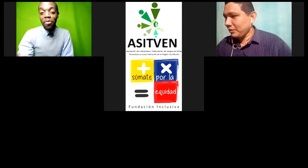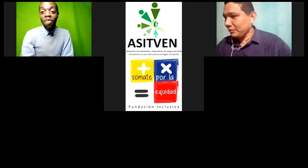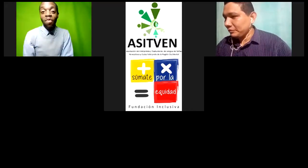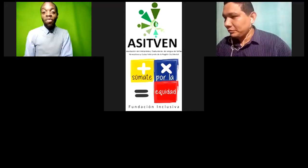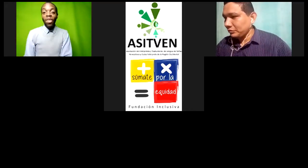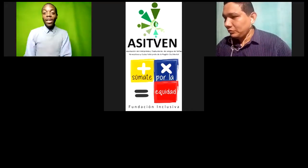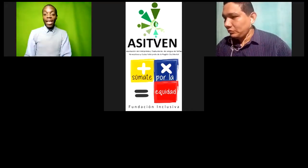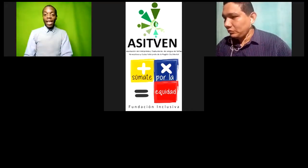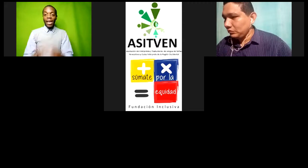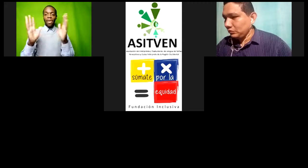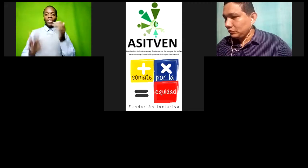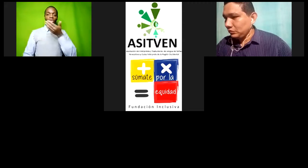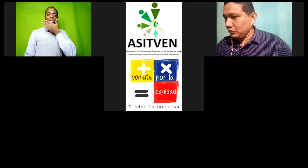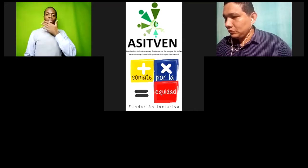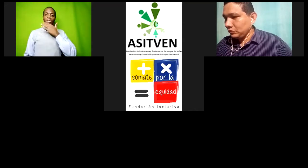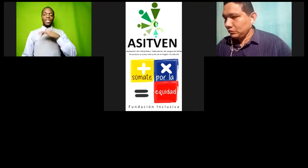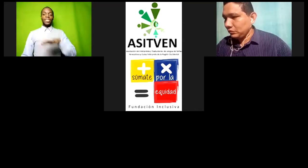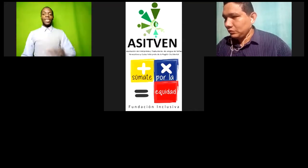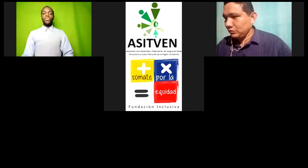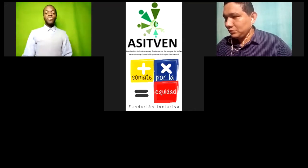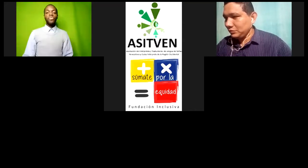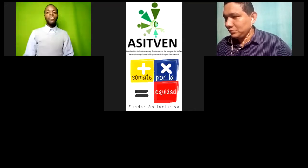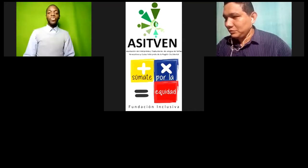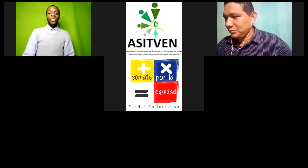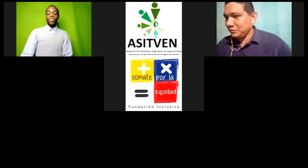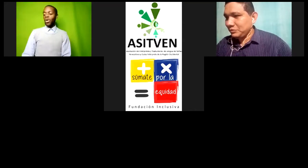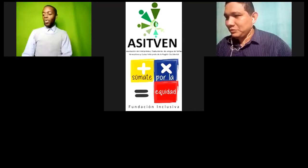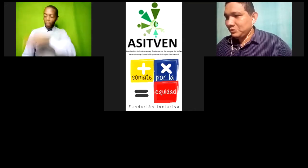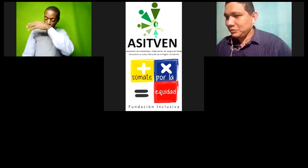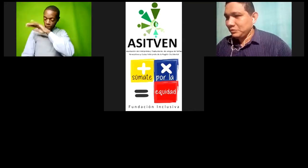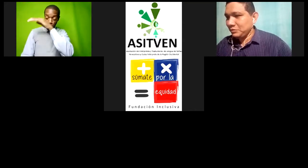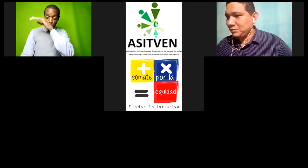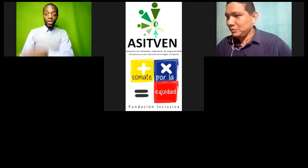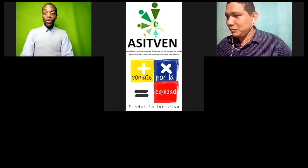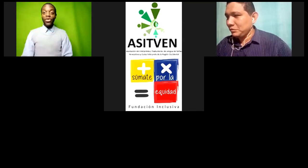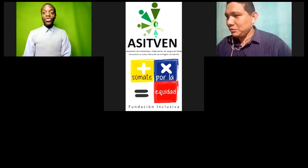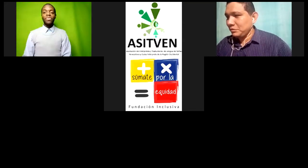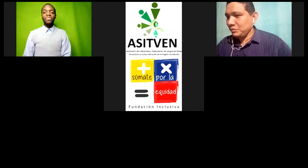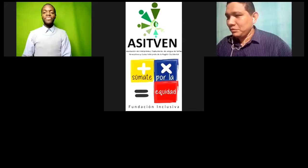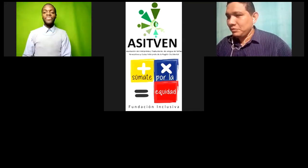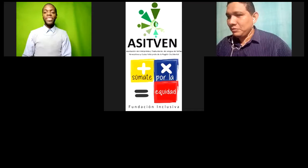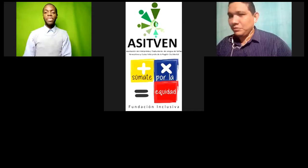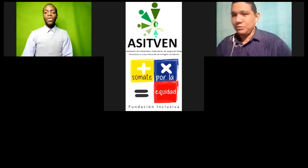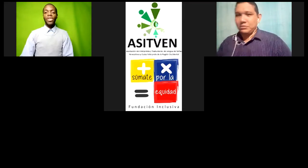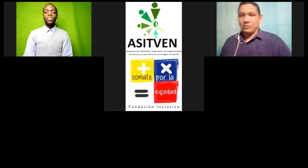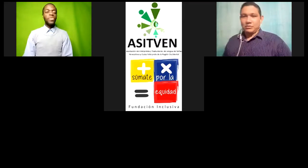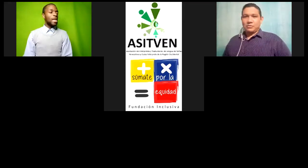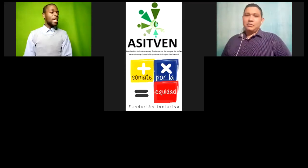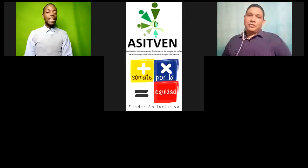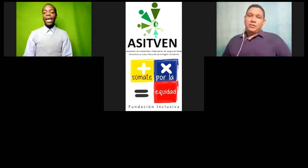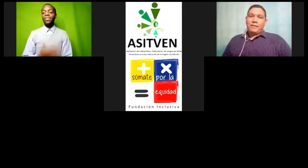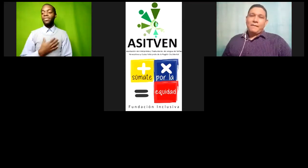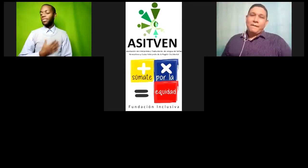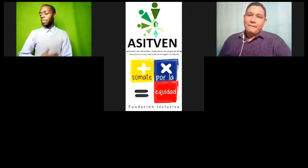iniciemos. Ahí está grabando y todo, entonces iniciemos. Bueno, saludos a todos. Espero estén muy